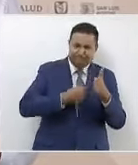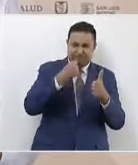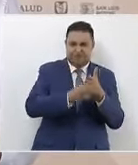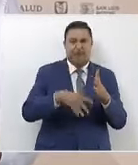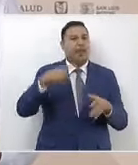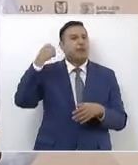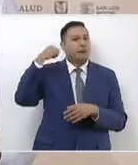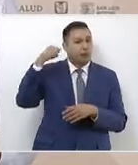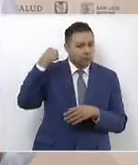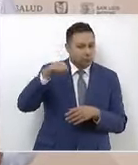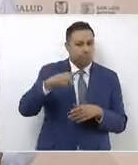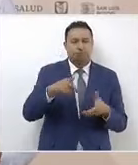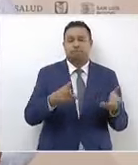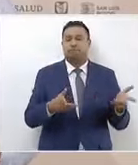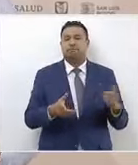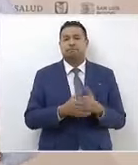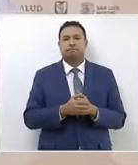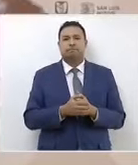Tabasco,